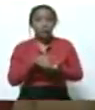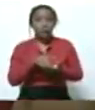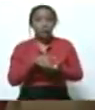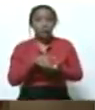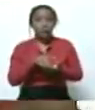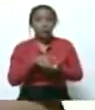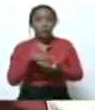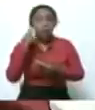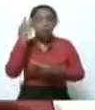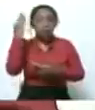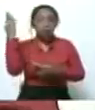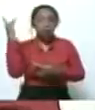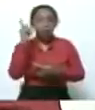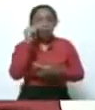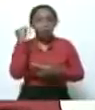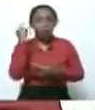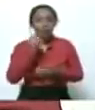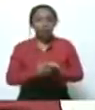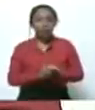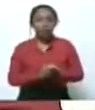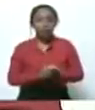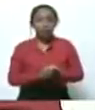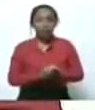los soñadores y las soñadoras,